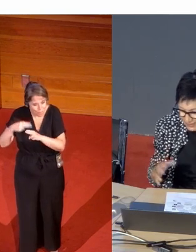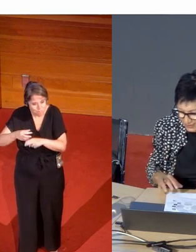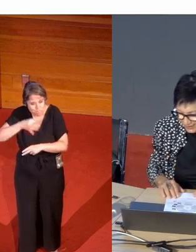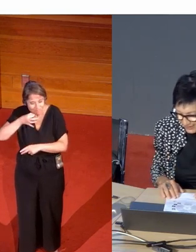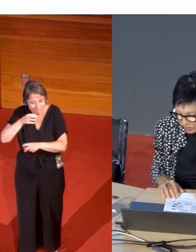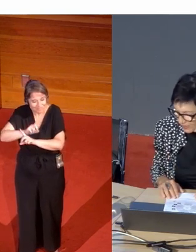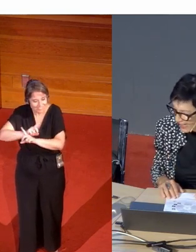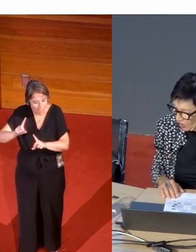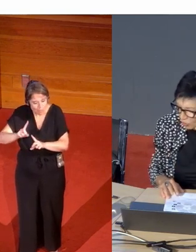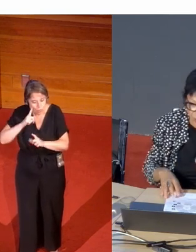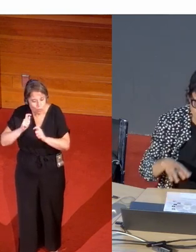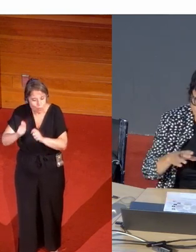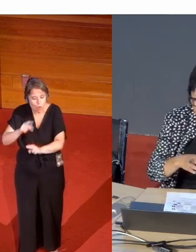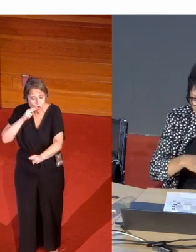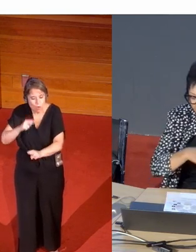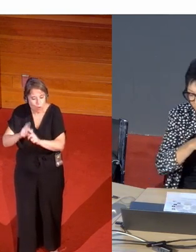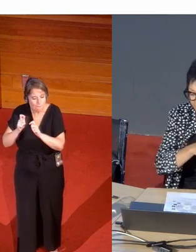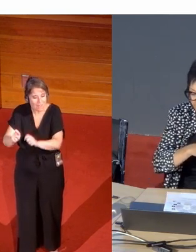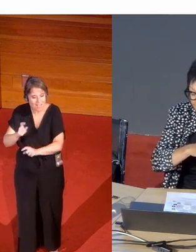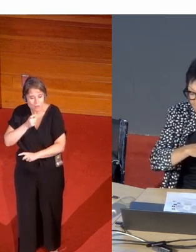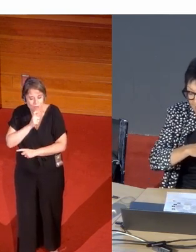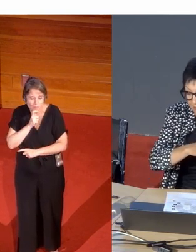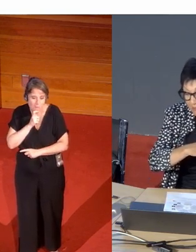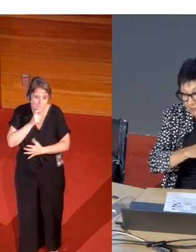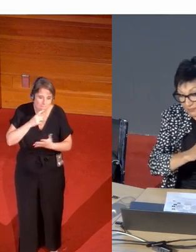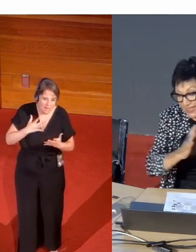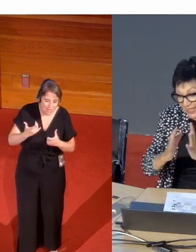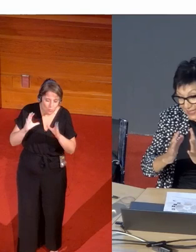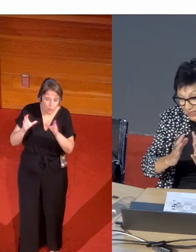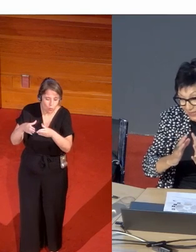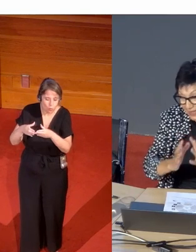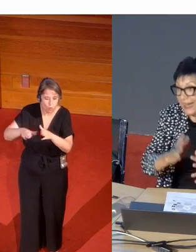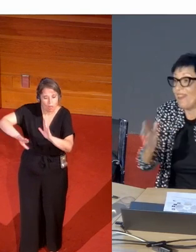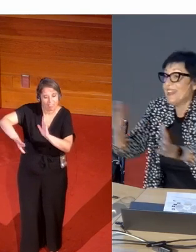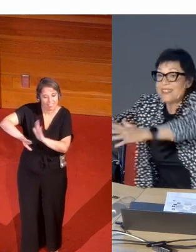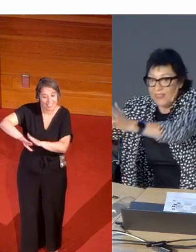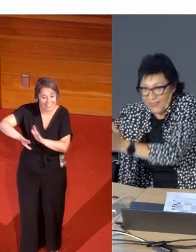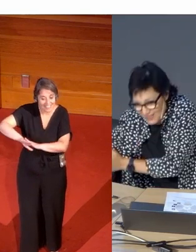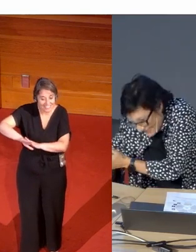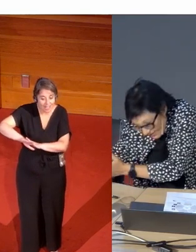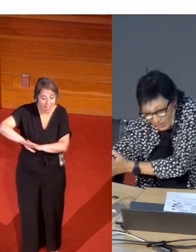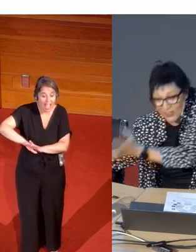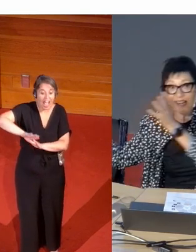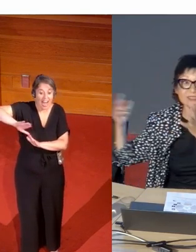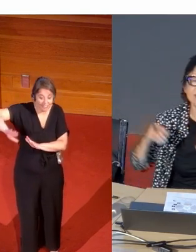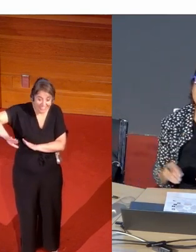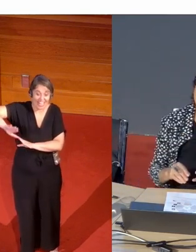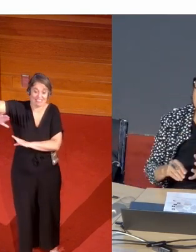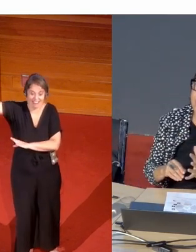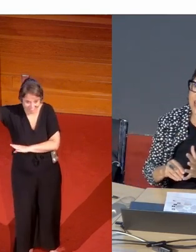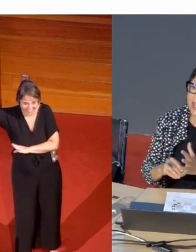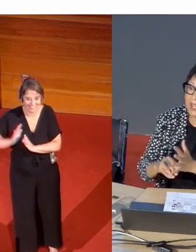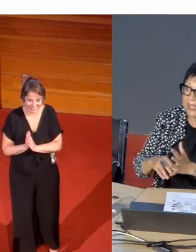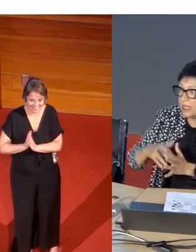de de denominarlos pero digamos que sería una derecha A la derecha de la derecha tradicional